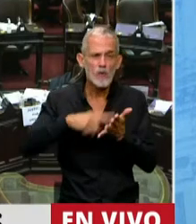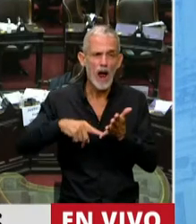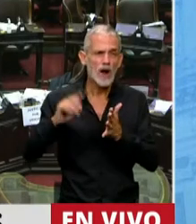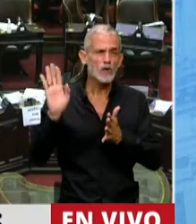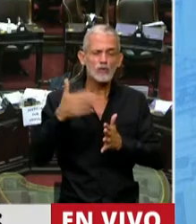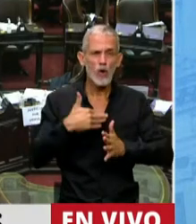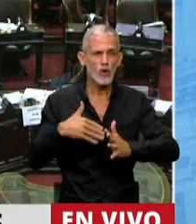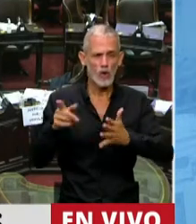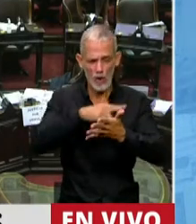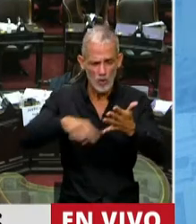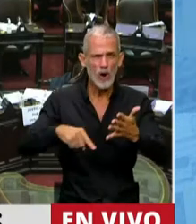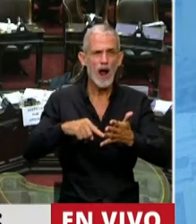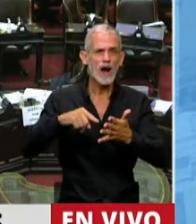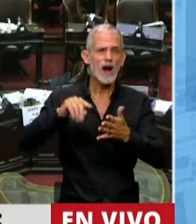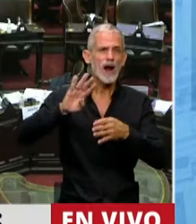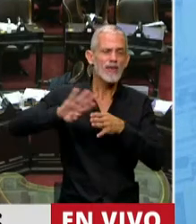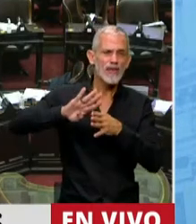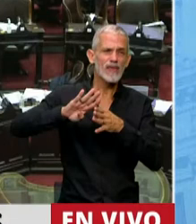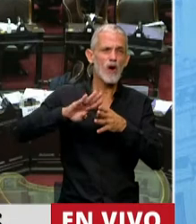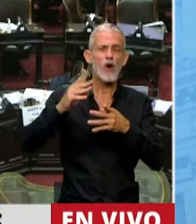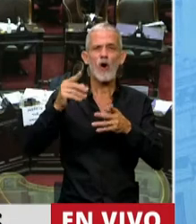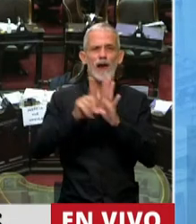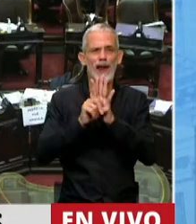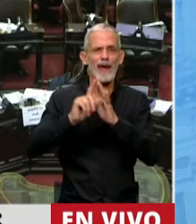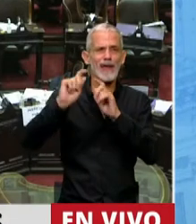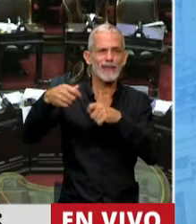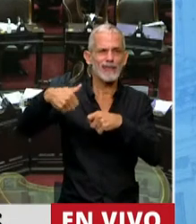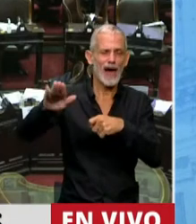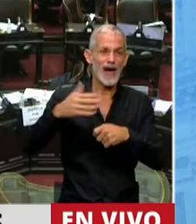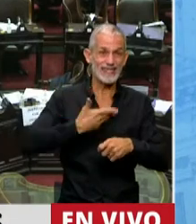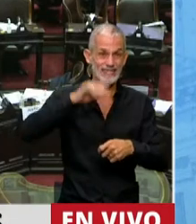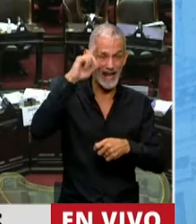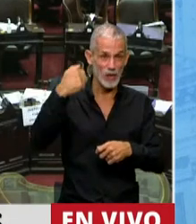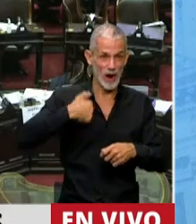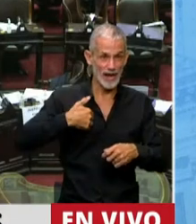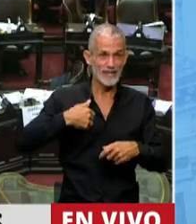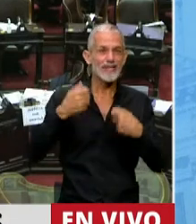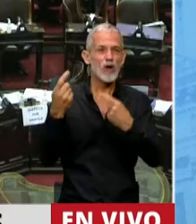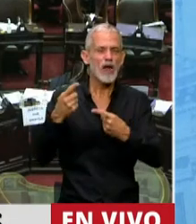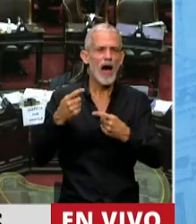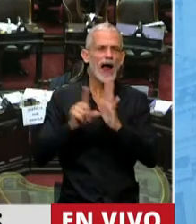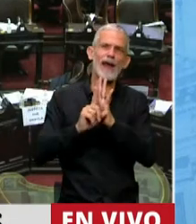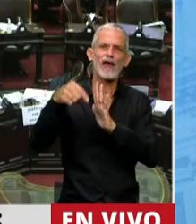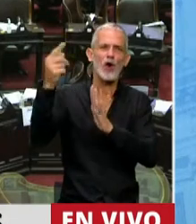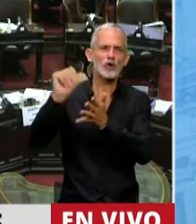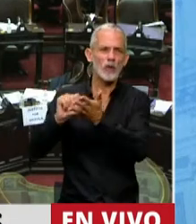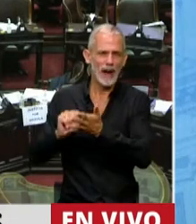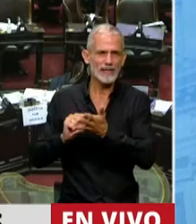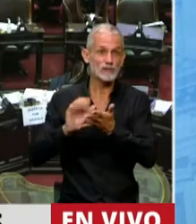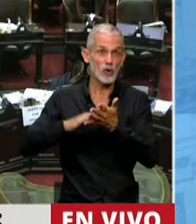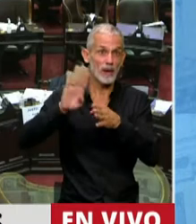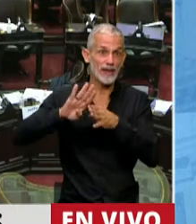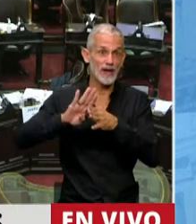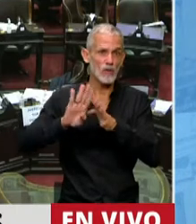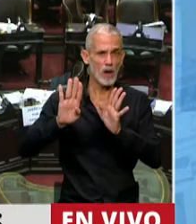toda nulidad toda prórroga de jurisdicción cedida por el Estado argentino y ahí podríamos empezar a hablar